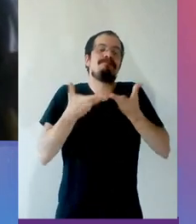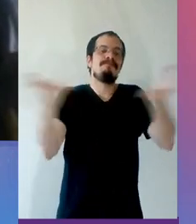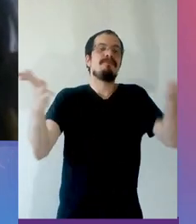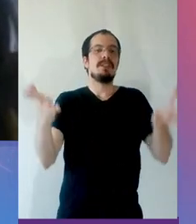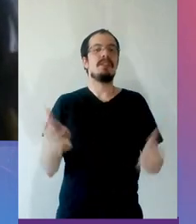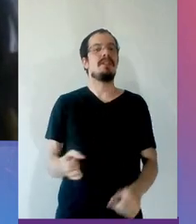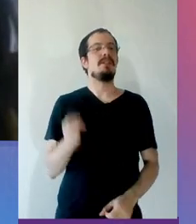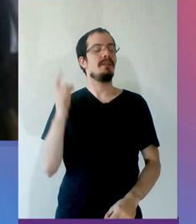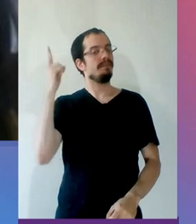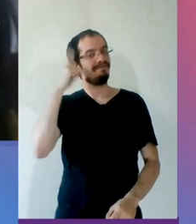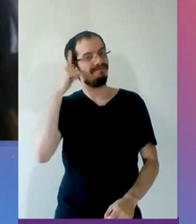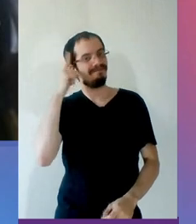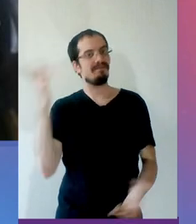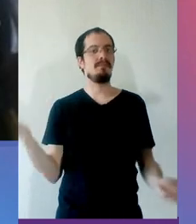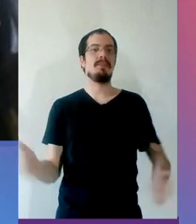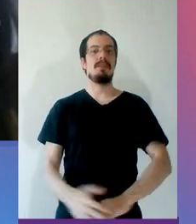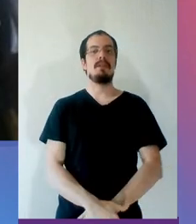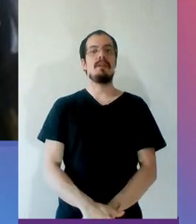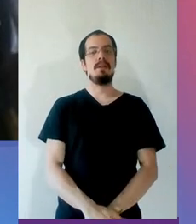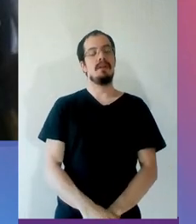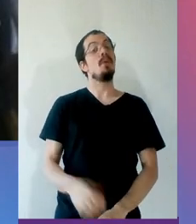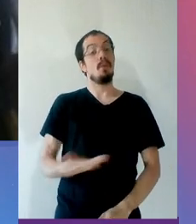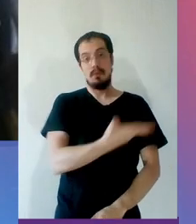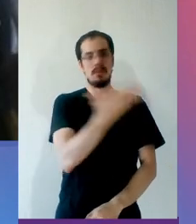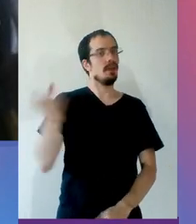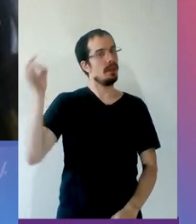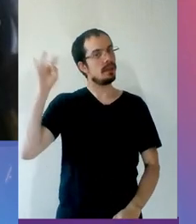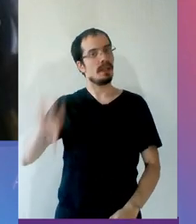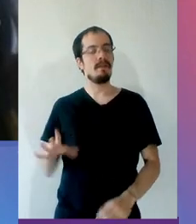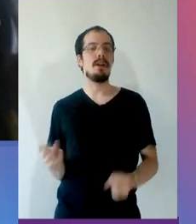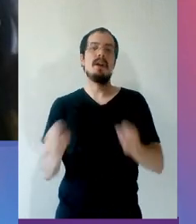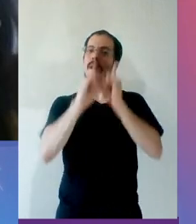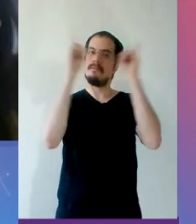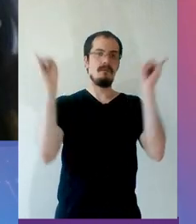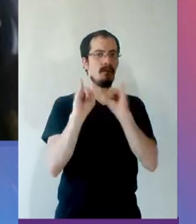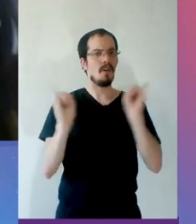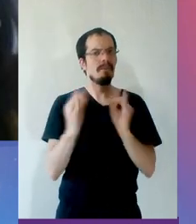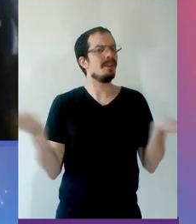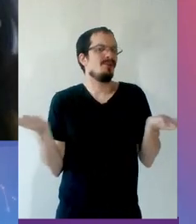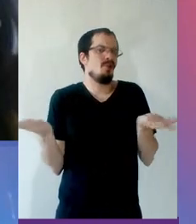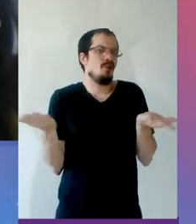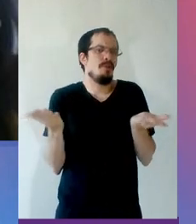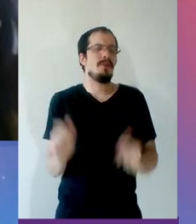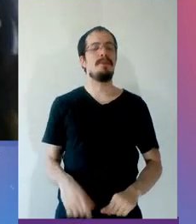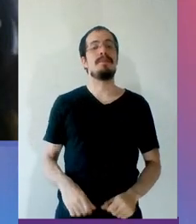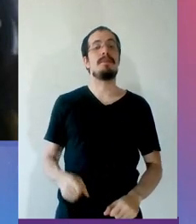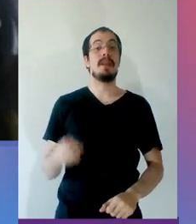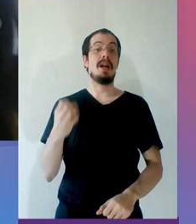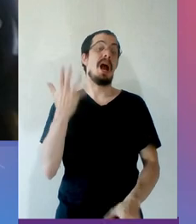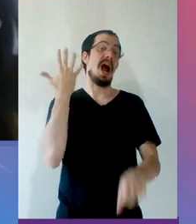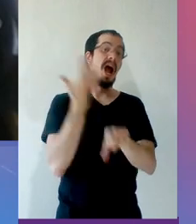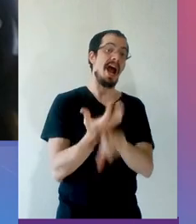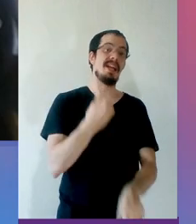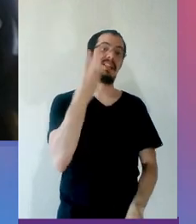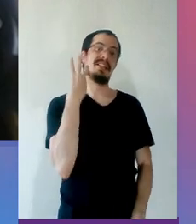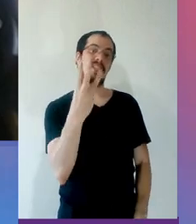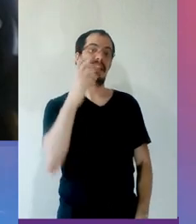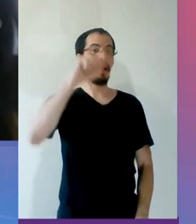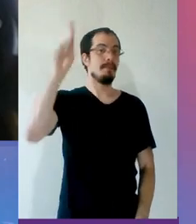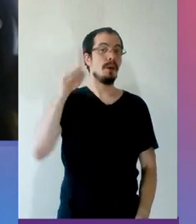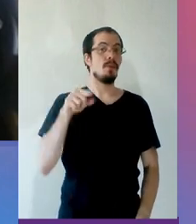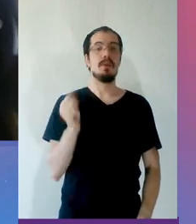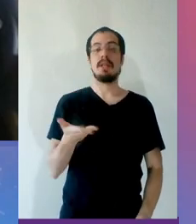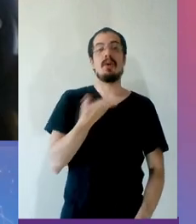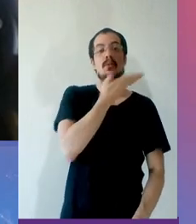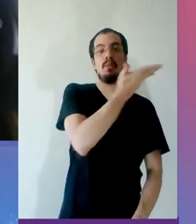Bueno, como ustedes saben, el formato de este foro es que contamos con tres preguntas a las cuales ustedes van a